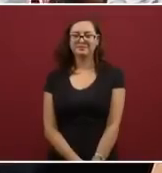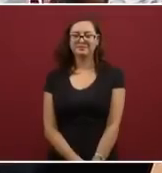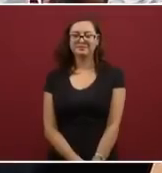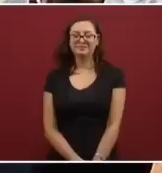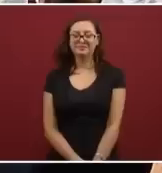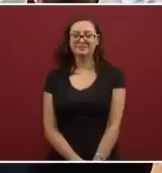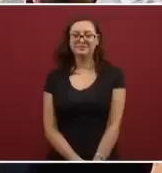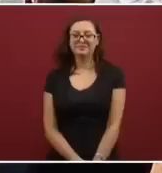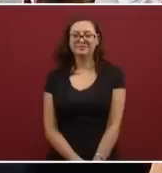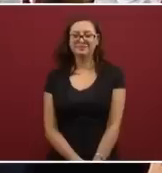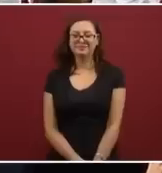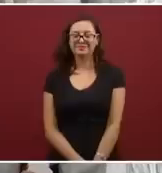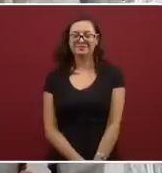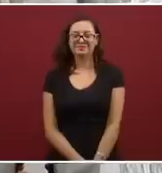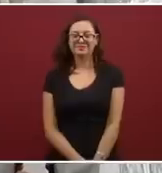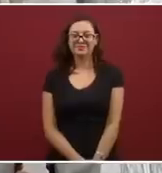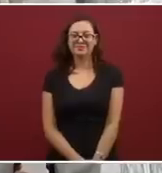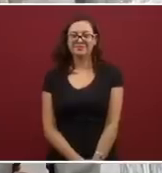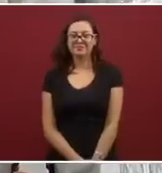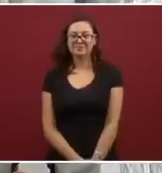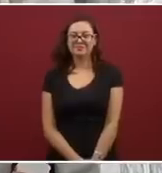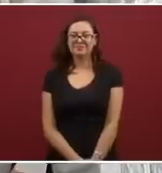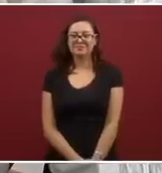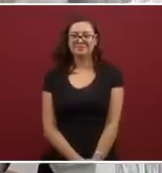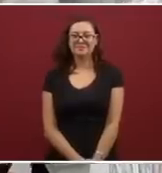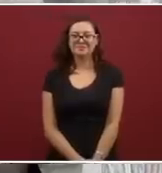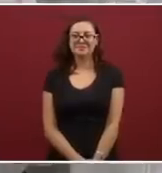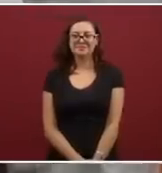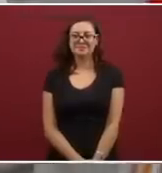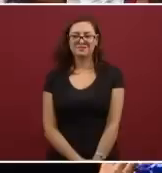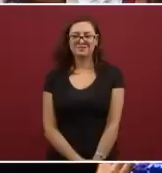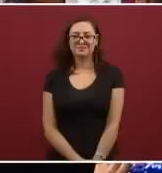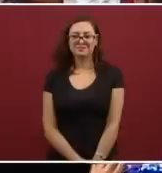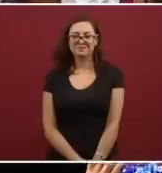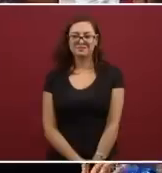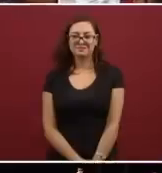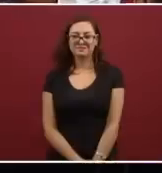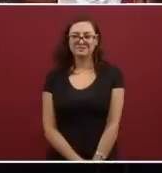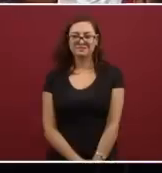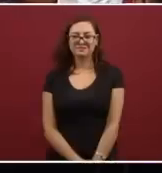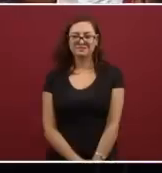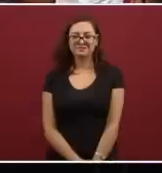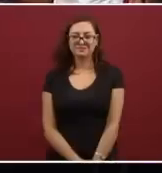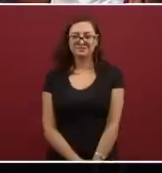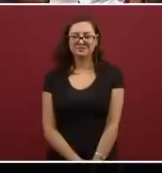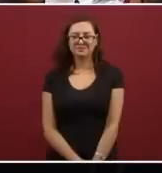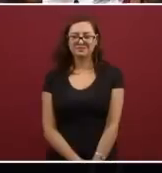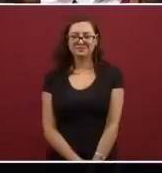Gracias.